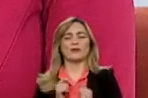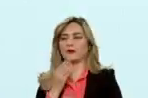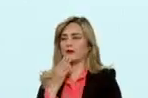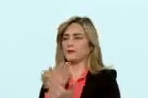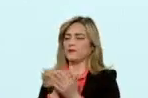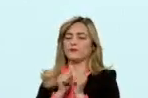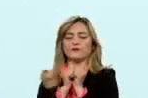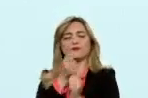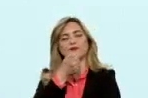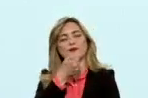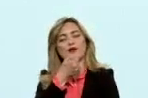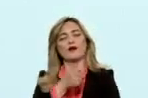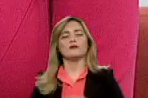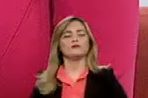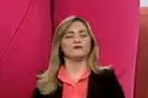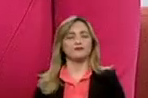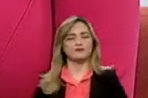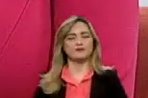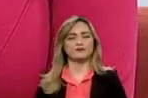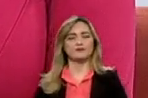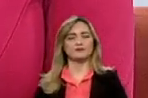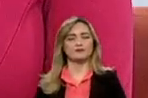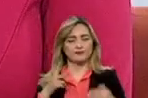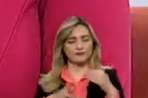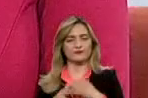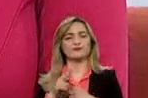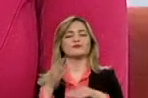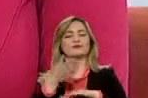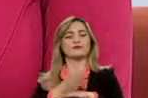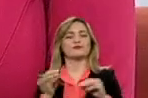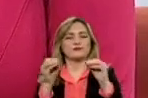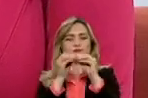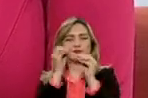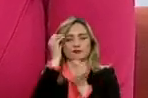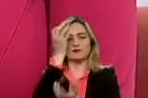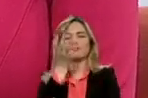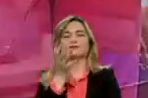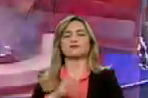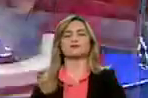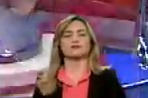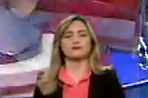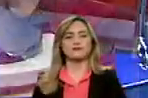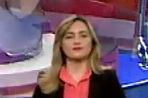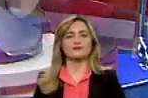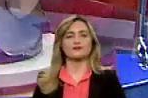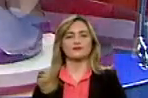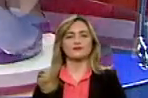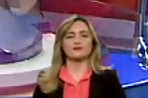Isabel, por habernos acompañado en esta mañana. Nosotros aquí hacemos una pausa y enseguida volvemos con más noticias.